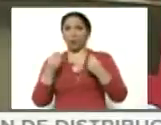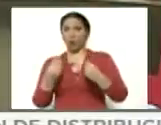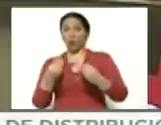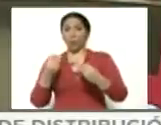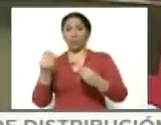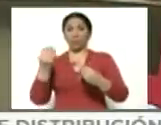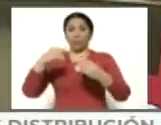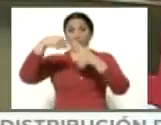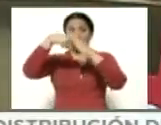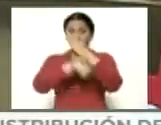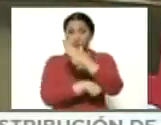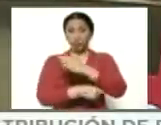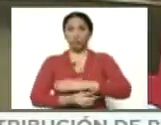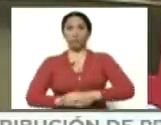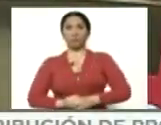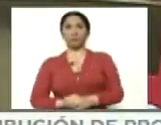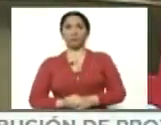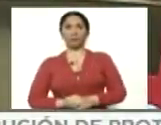intensiva, y es que